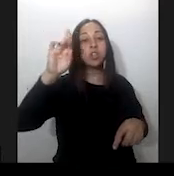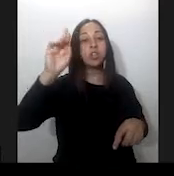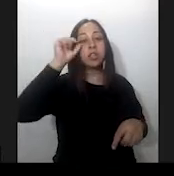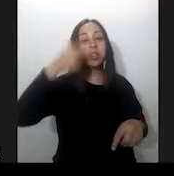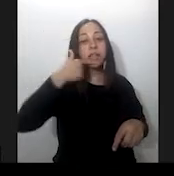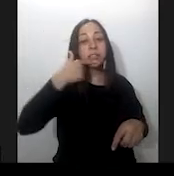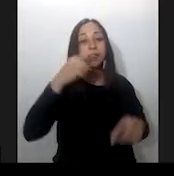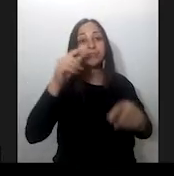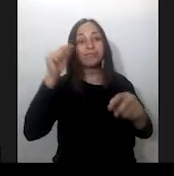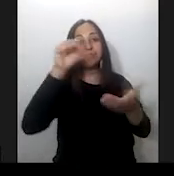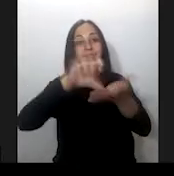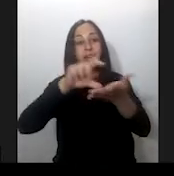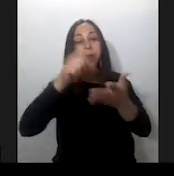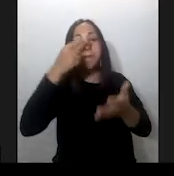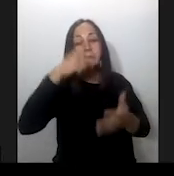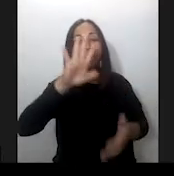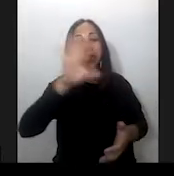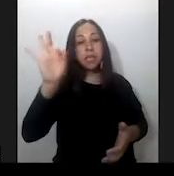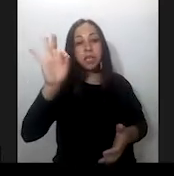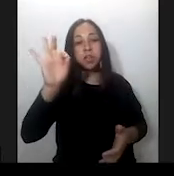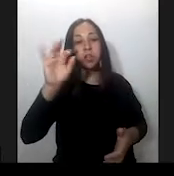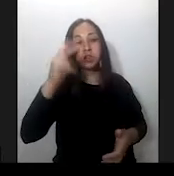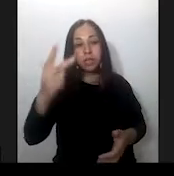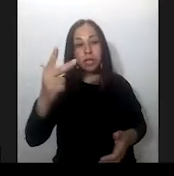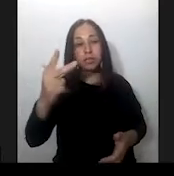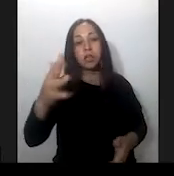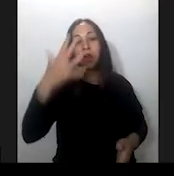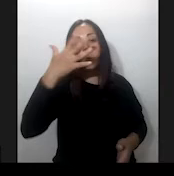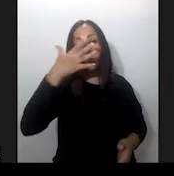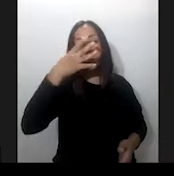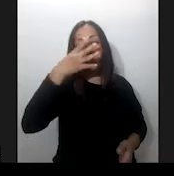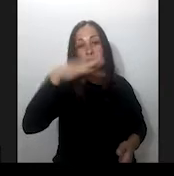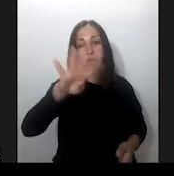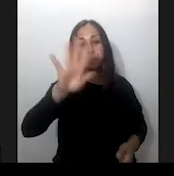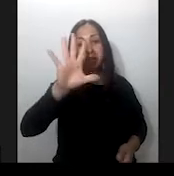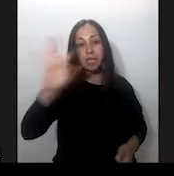1500, 3, 4500 y sí.